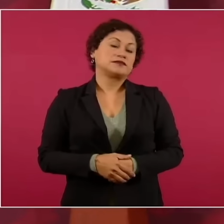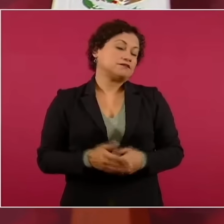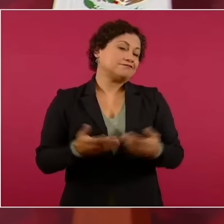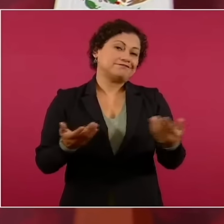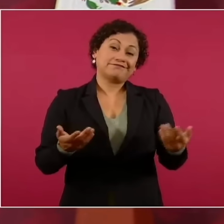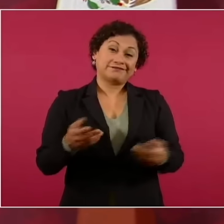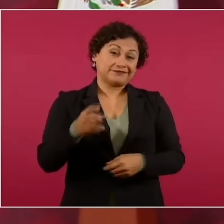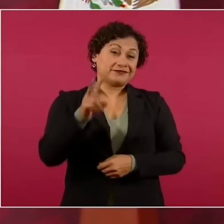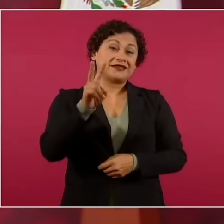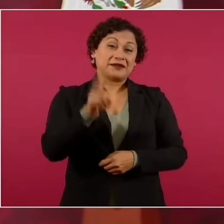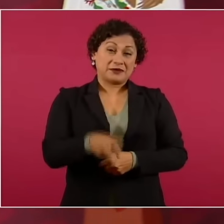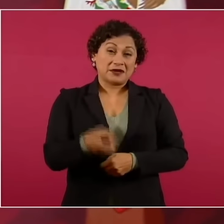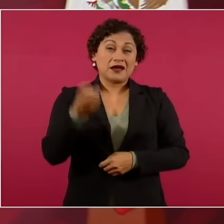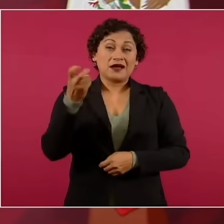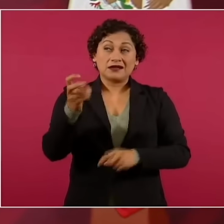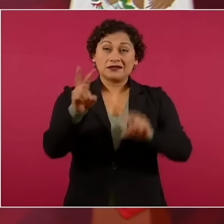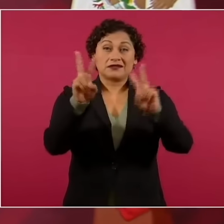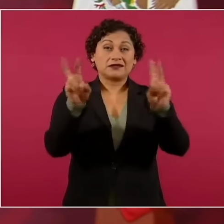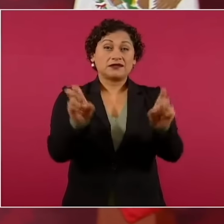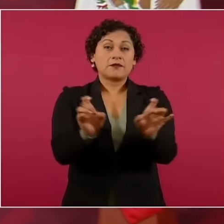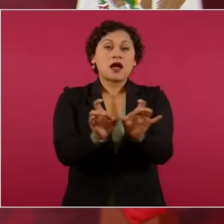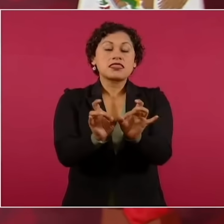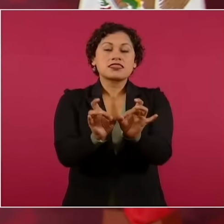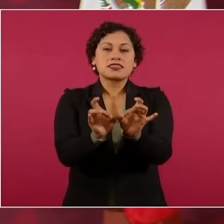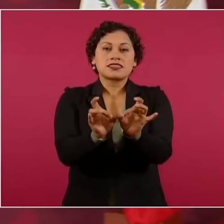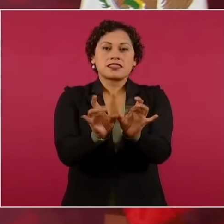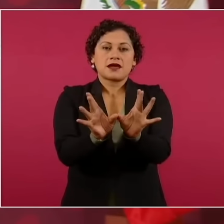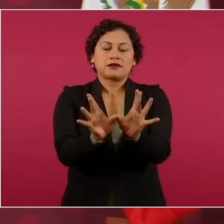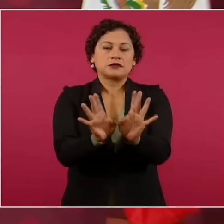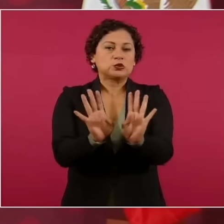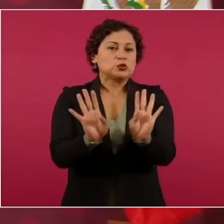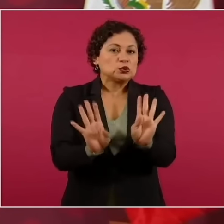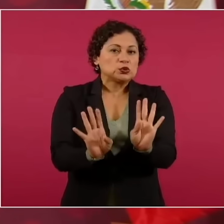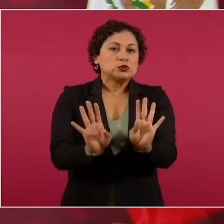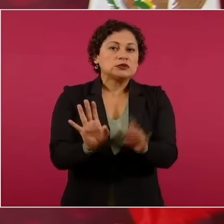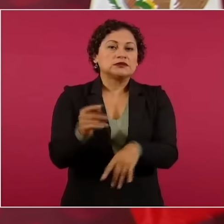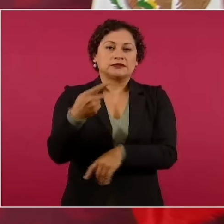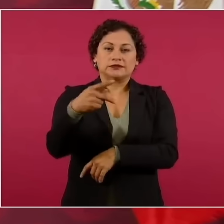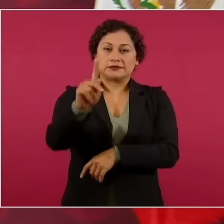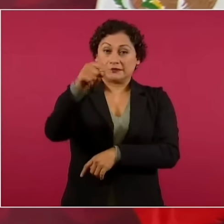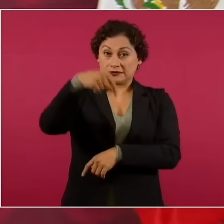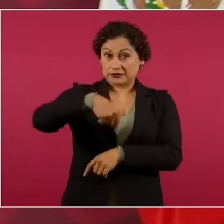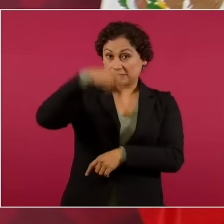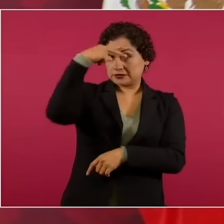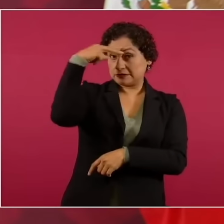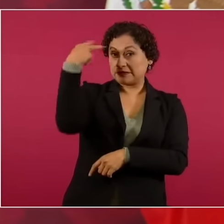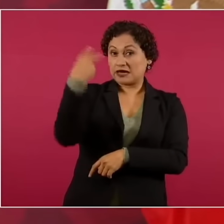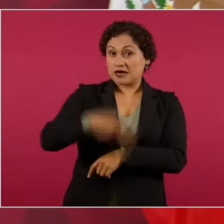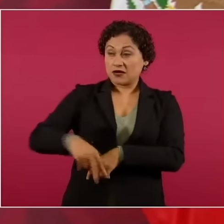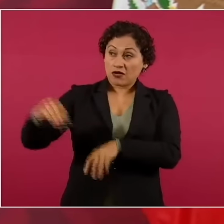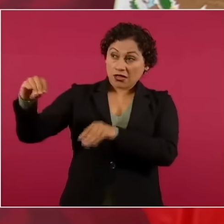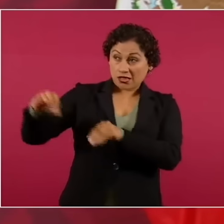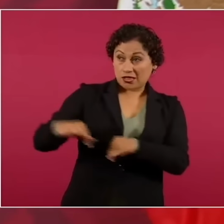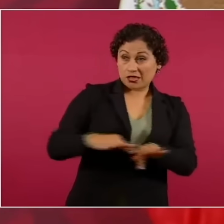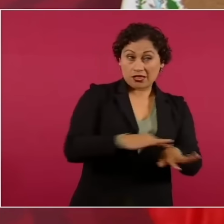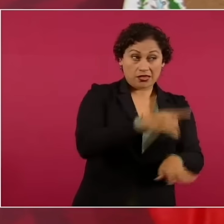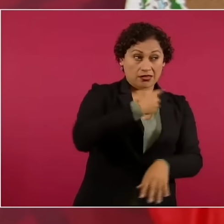circunstancias muy especiales. Eso en nuestro país no transita.